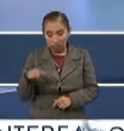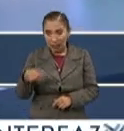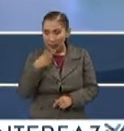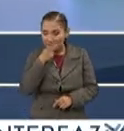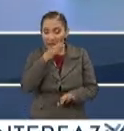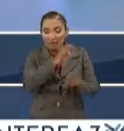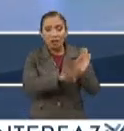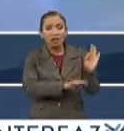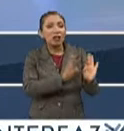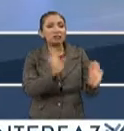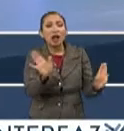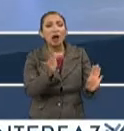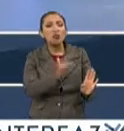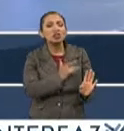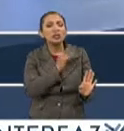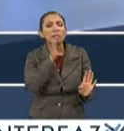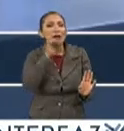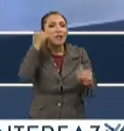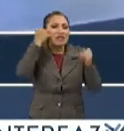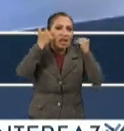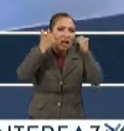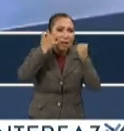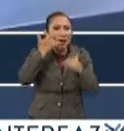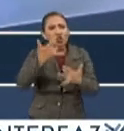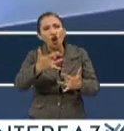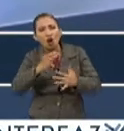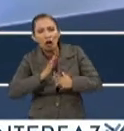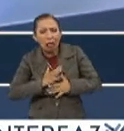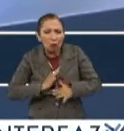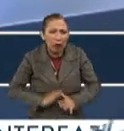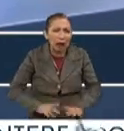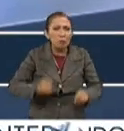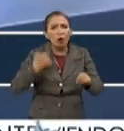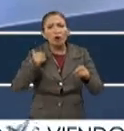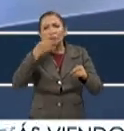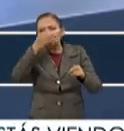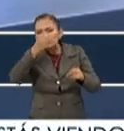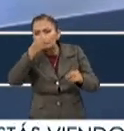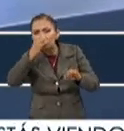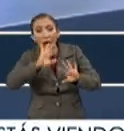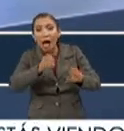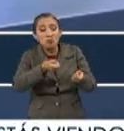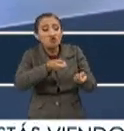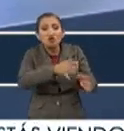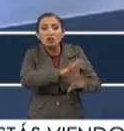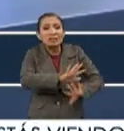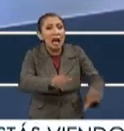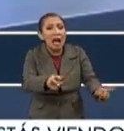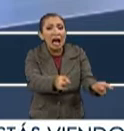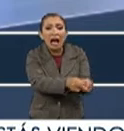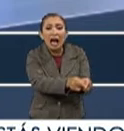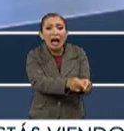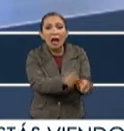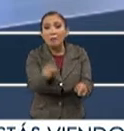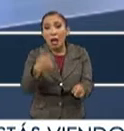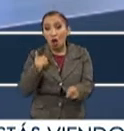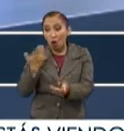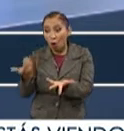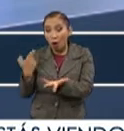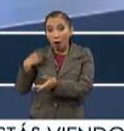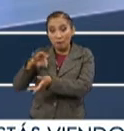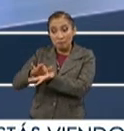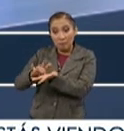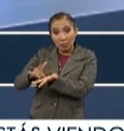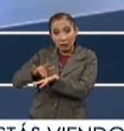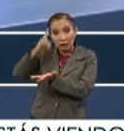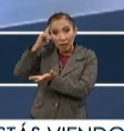dar tratamiento nada más sintomático para la fiebre, para el dolor, para el malestar, para esto, pero no hay tratamientos para este